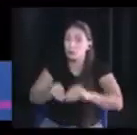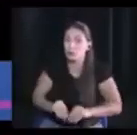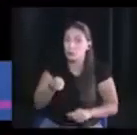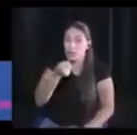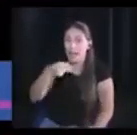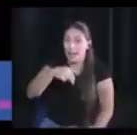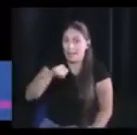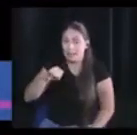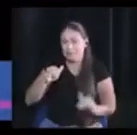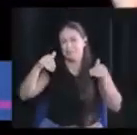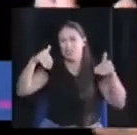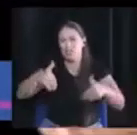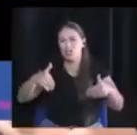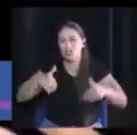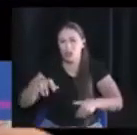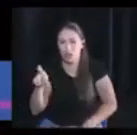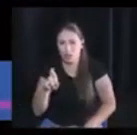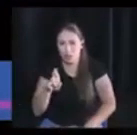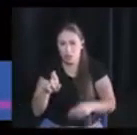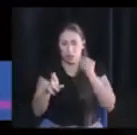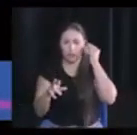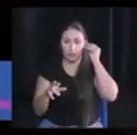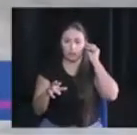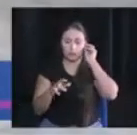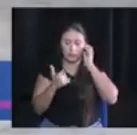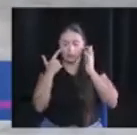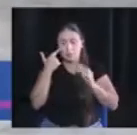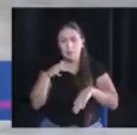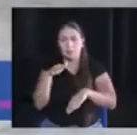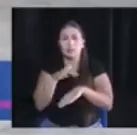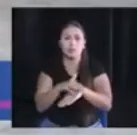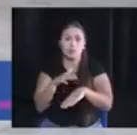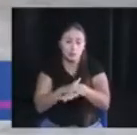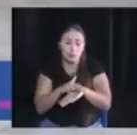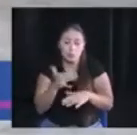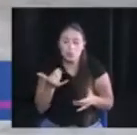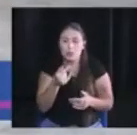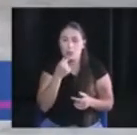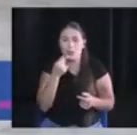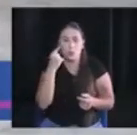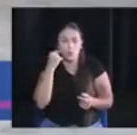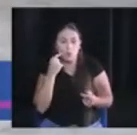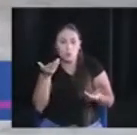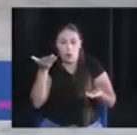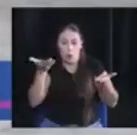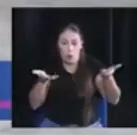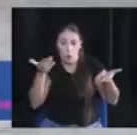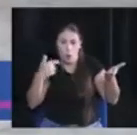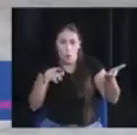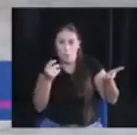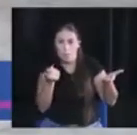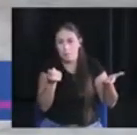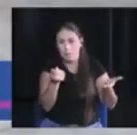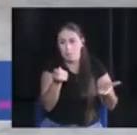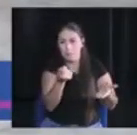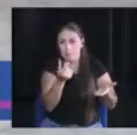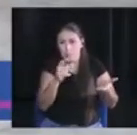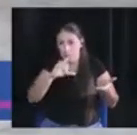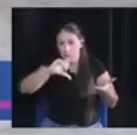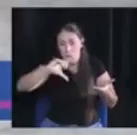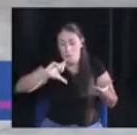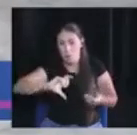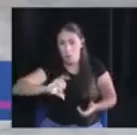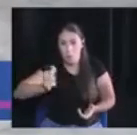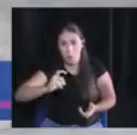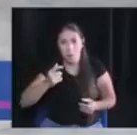dólares, ¿no? Me impresionó. En un momento en que estamos hablando de cifras comparativamente muy menores, enormes